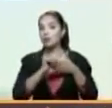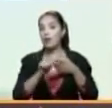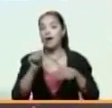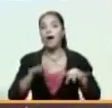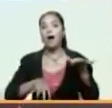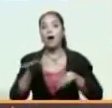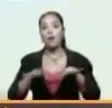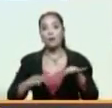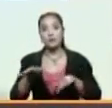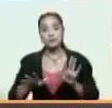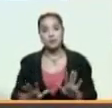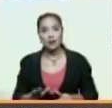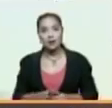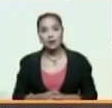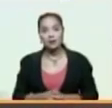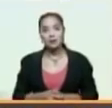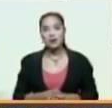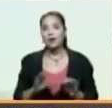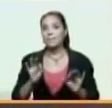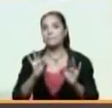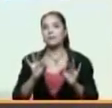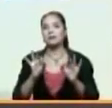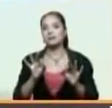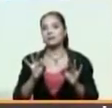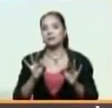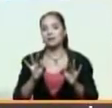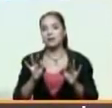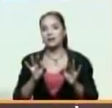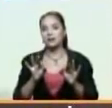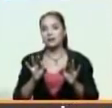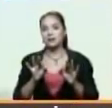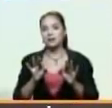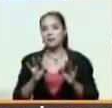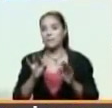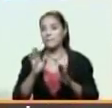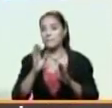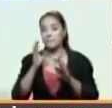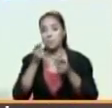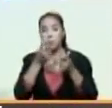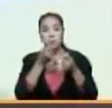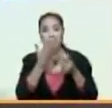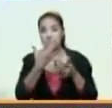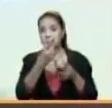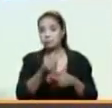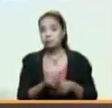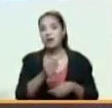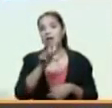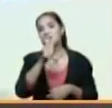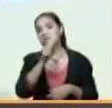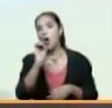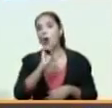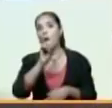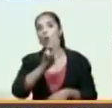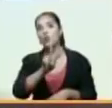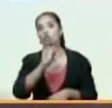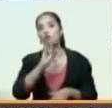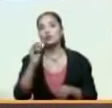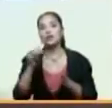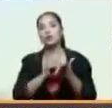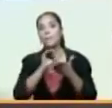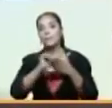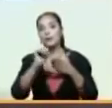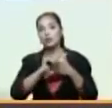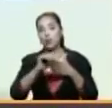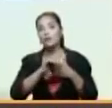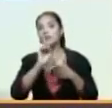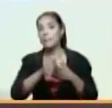los casos que se llamaban, entre comillas, de menor cuantía, eran de 10 a 100 mil a 200 mil dólares, incluso con